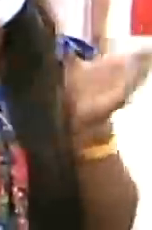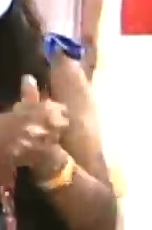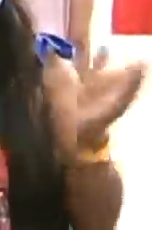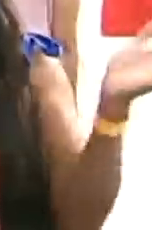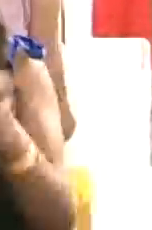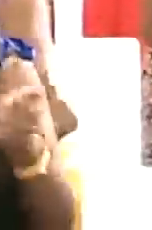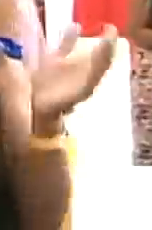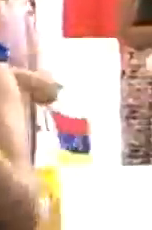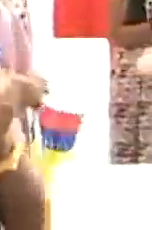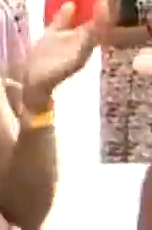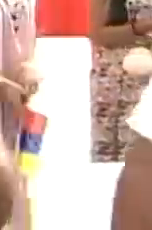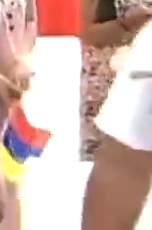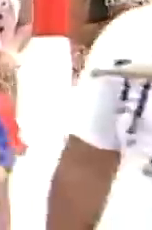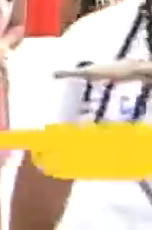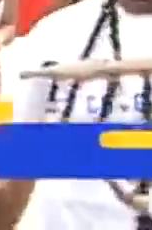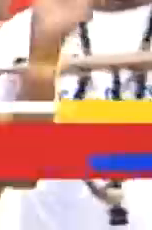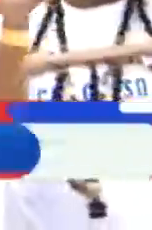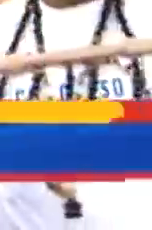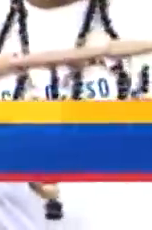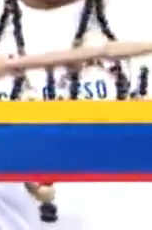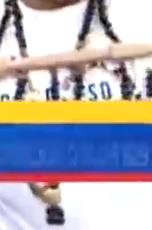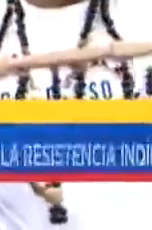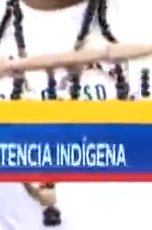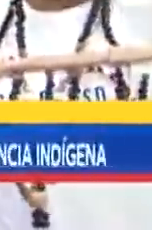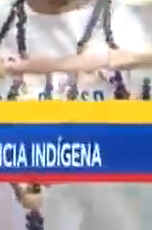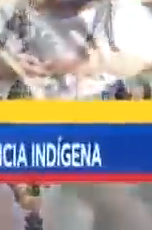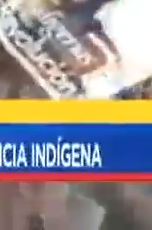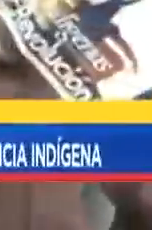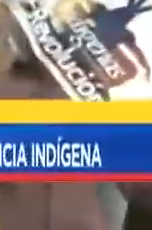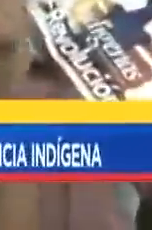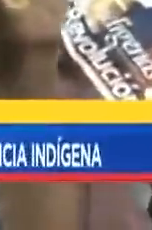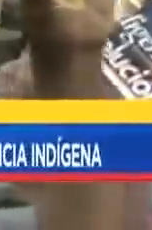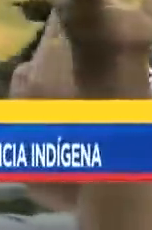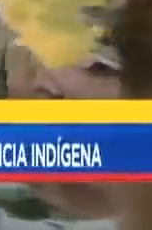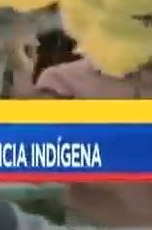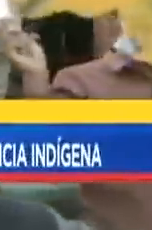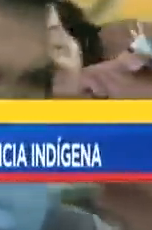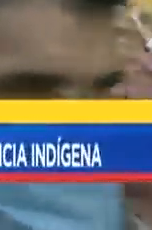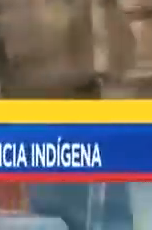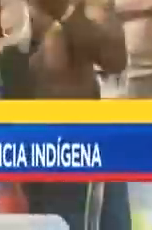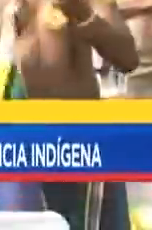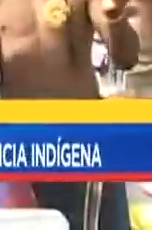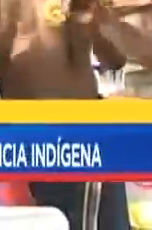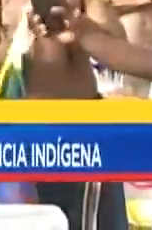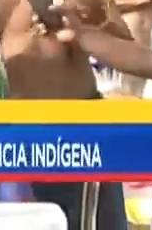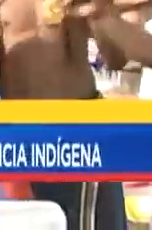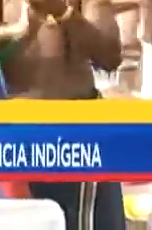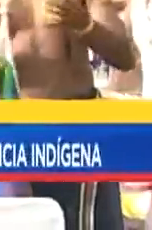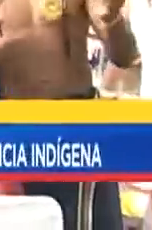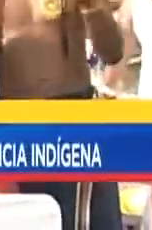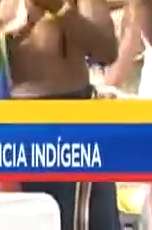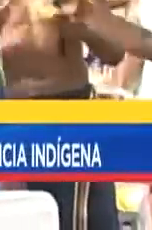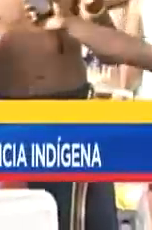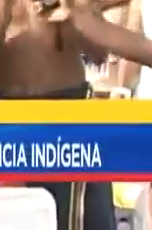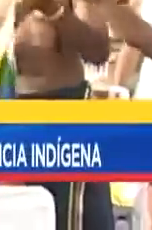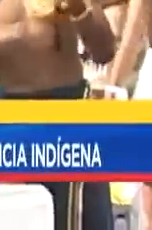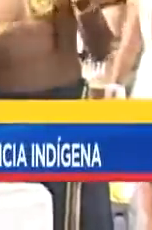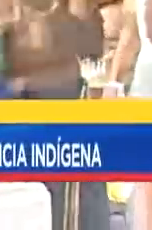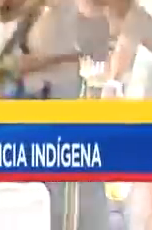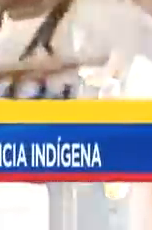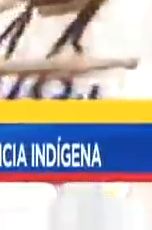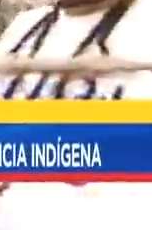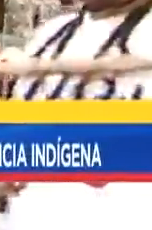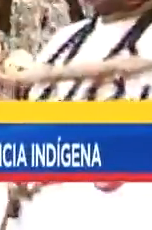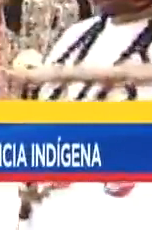fecha honra la lucha por la dignidad, la diversidad cultural y humana de los pueblos originarios de América. Muchísima alegría se vive a esta hora